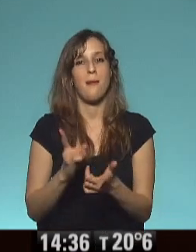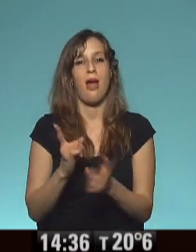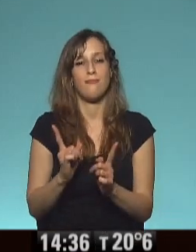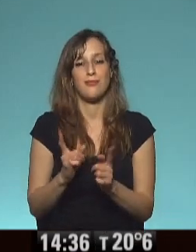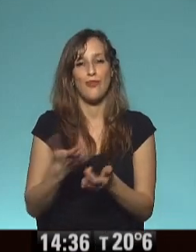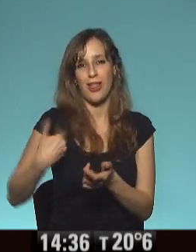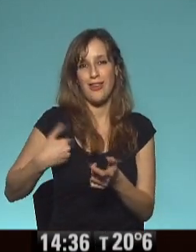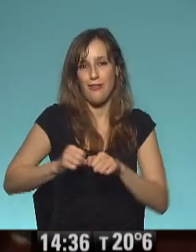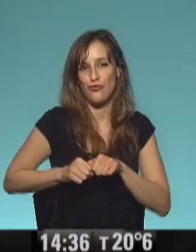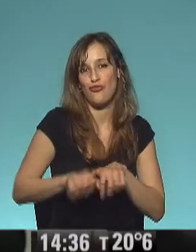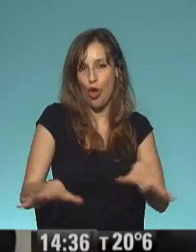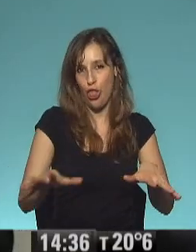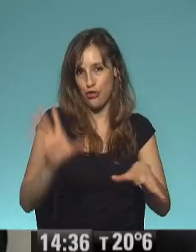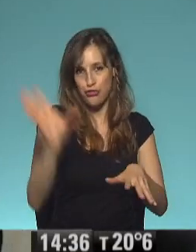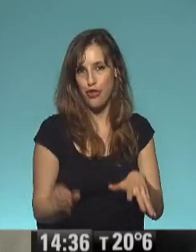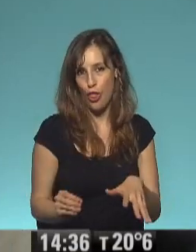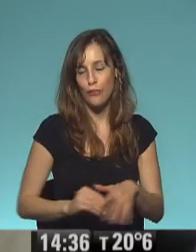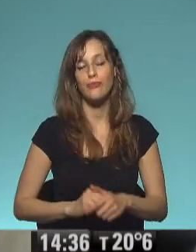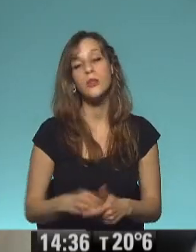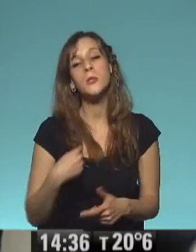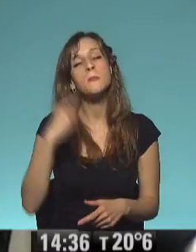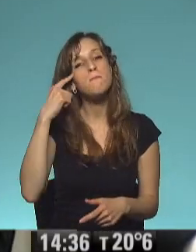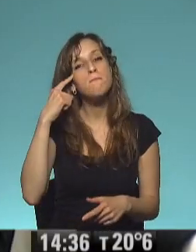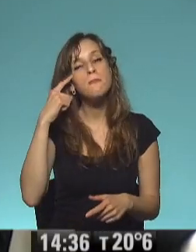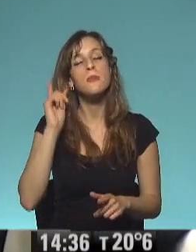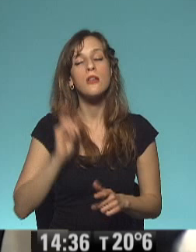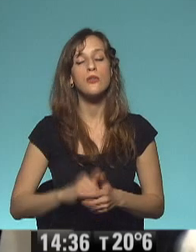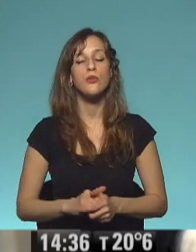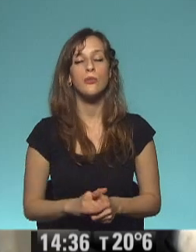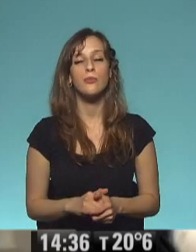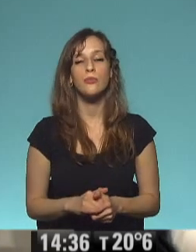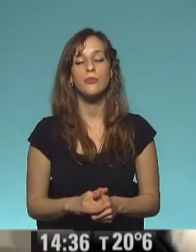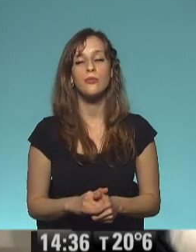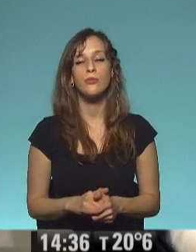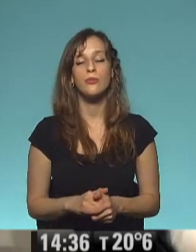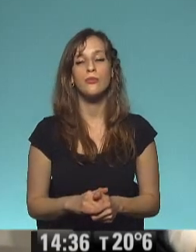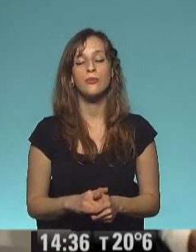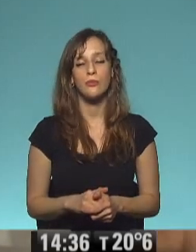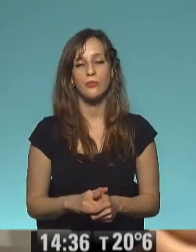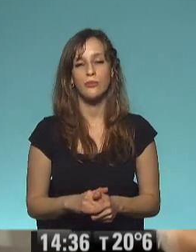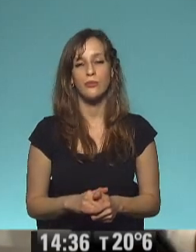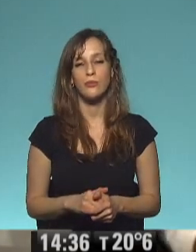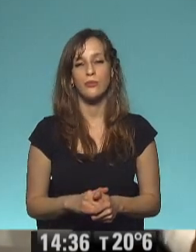gracias. Yo lo que creo es que Formosa actuó con una